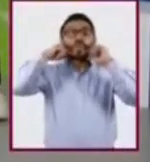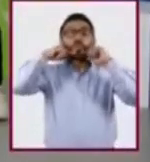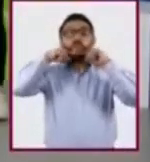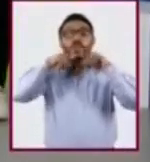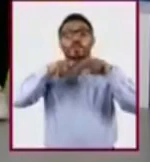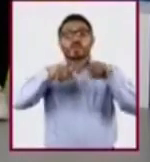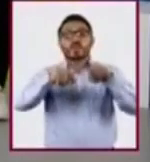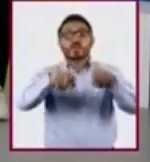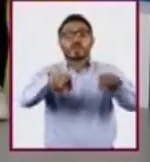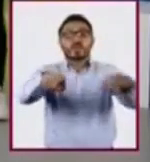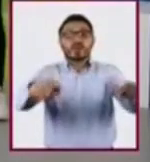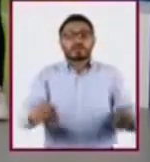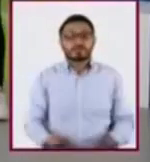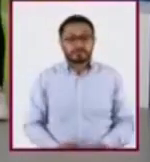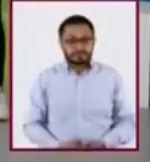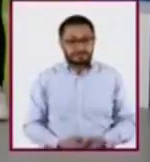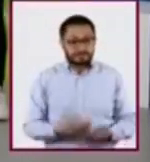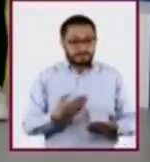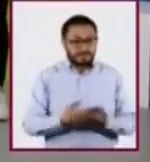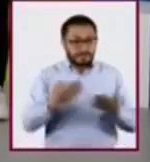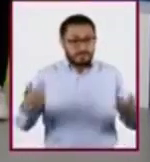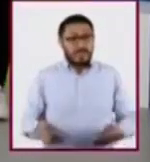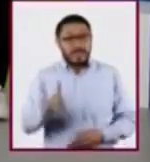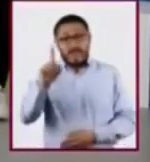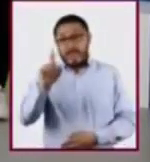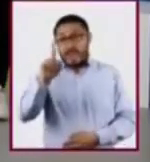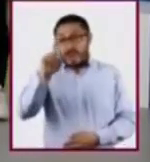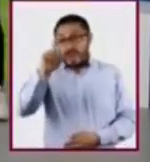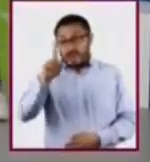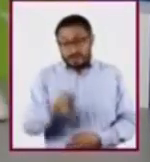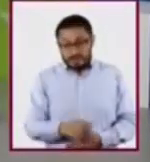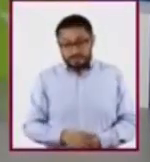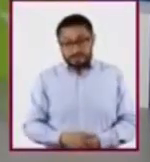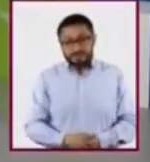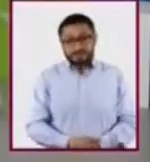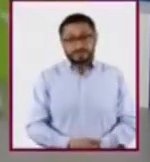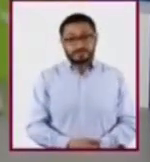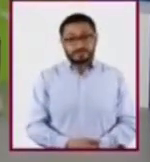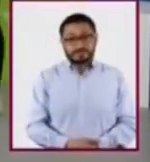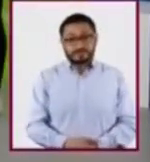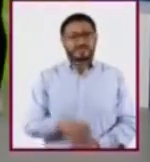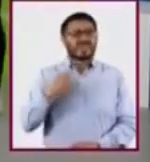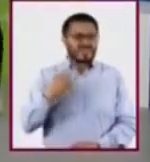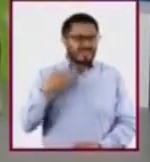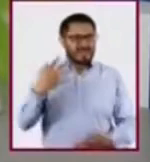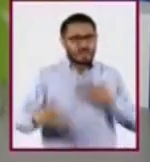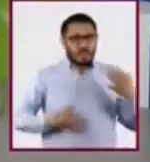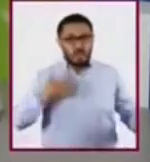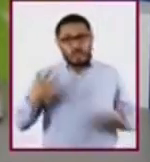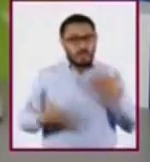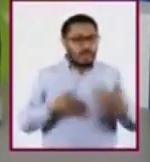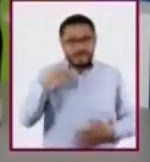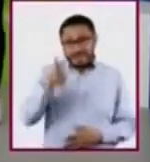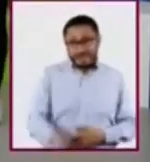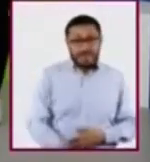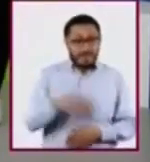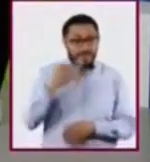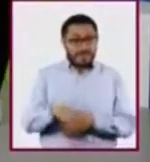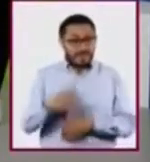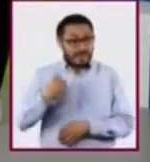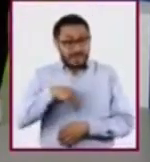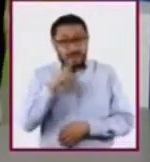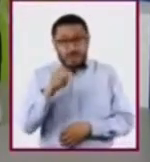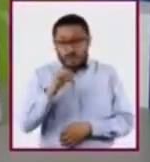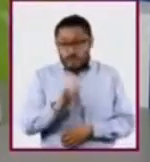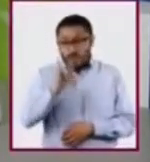Exhalamos. Muy bien, vamos a tomar nuestra agua. Está muy divertido, profesores. Mientras nos recuperamos,